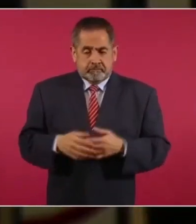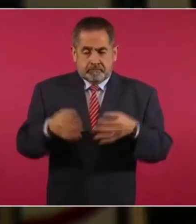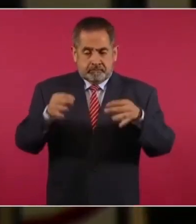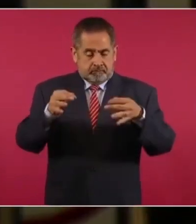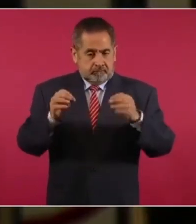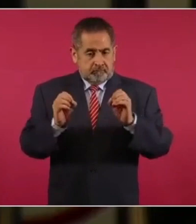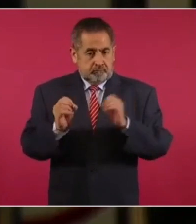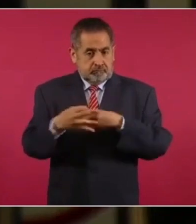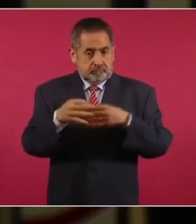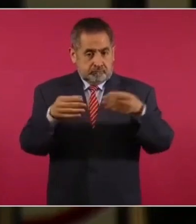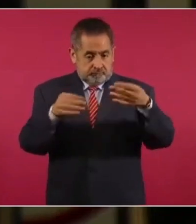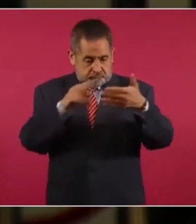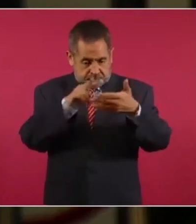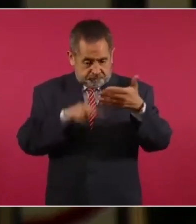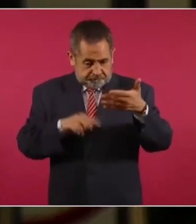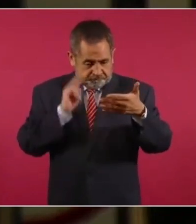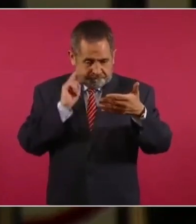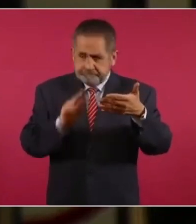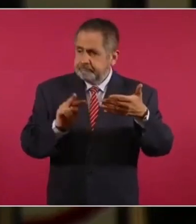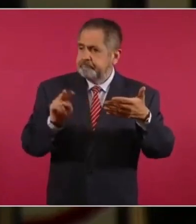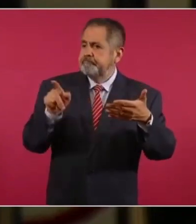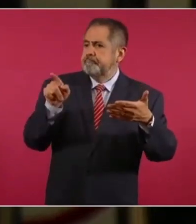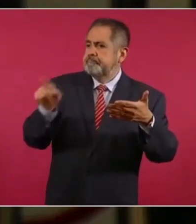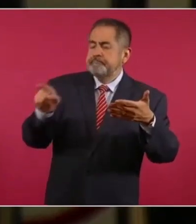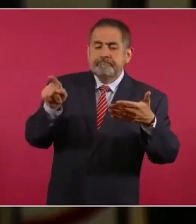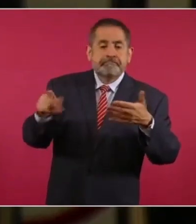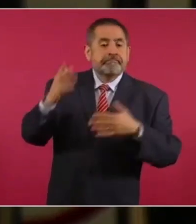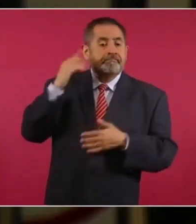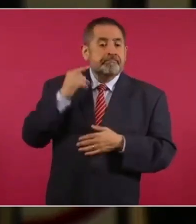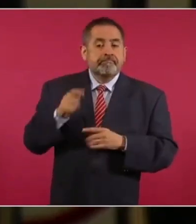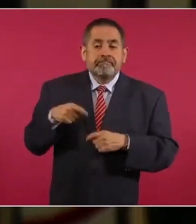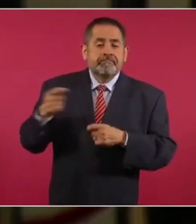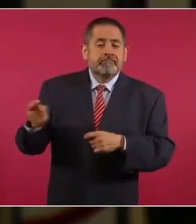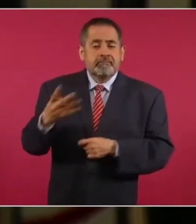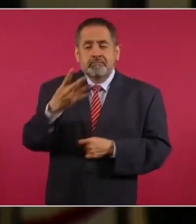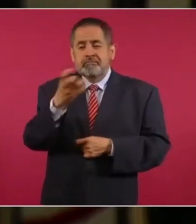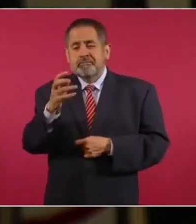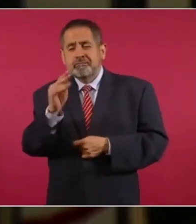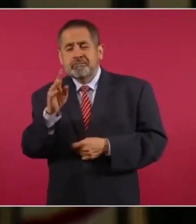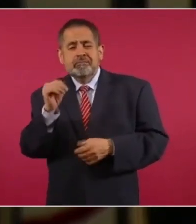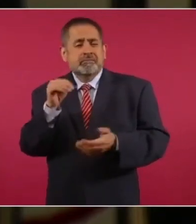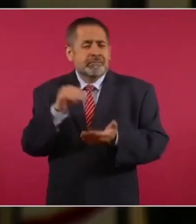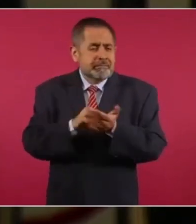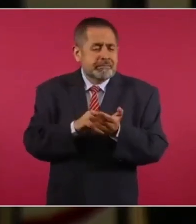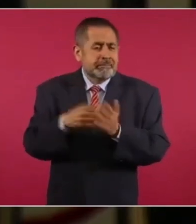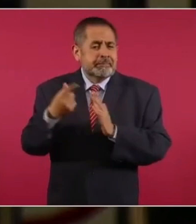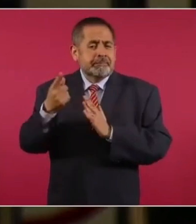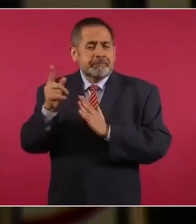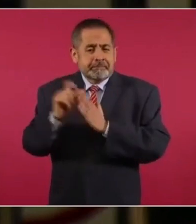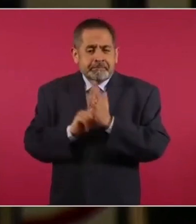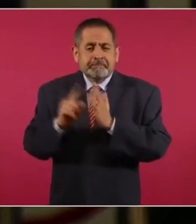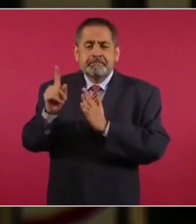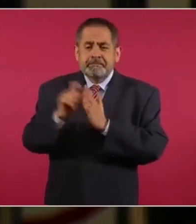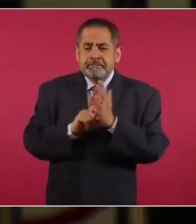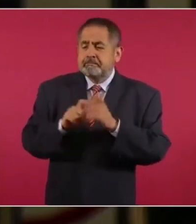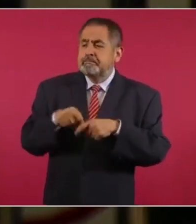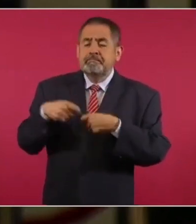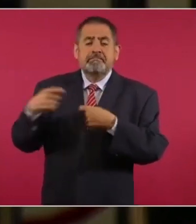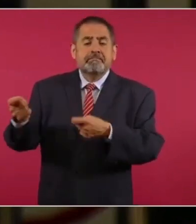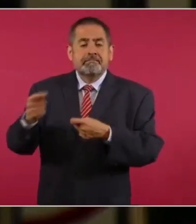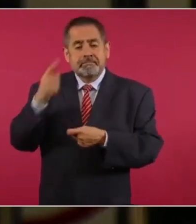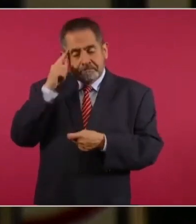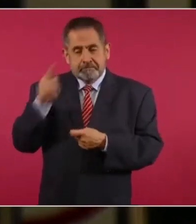anterior exponen que Roberto Pot recibía 499,000 pesos mensuales, esto por concepto